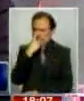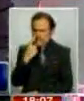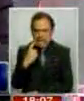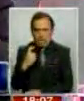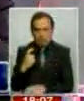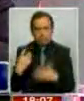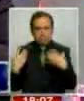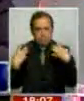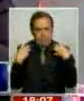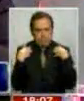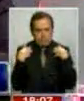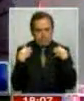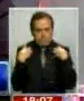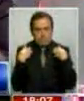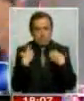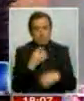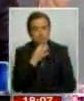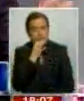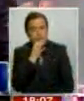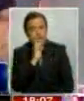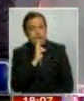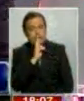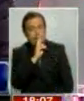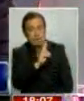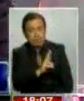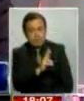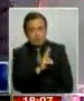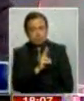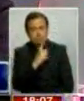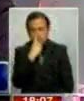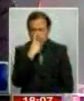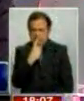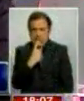voy a decirlo en forma lo más suave posible. Creo que el diputado Silva está